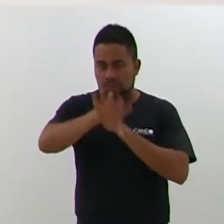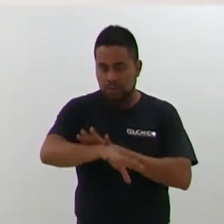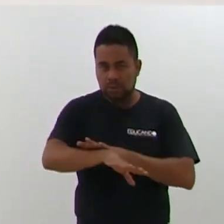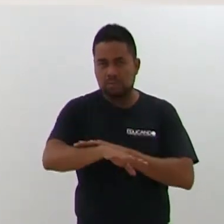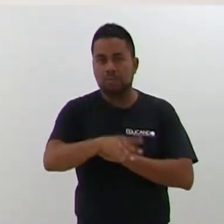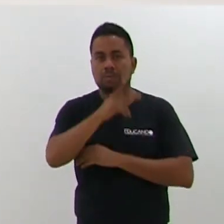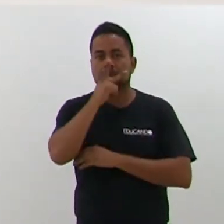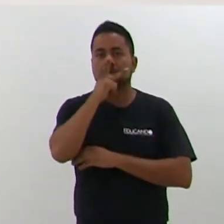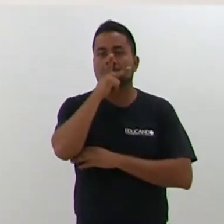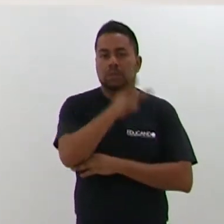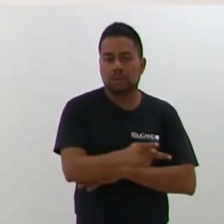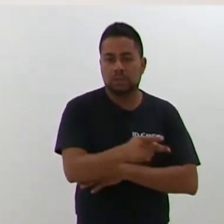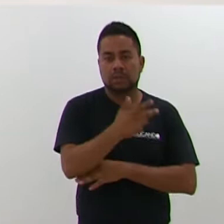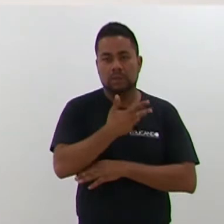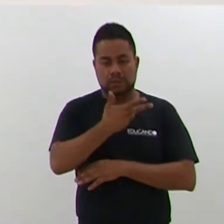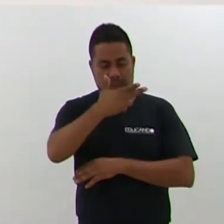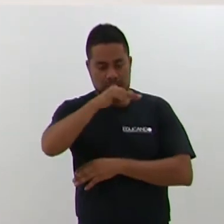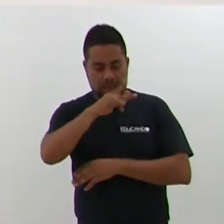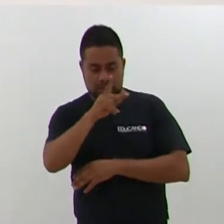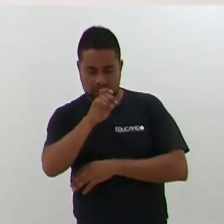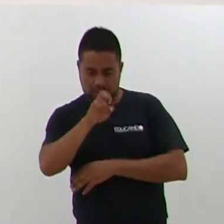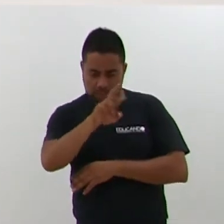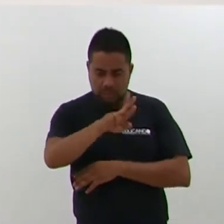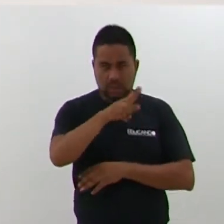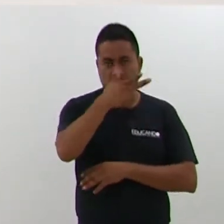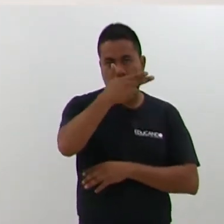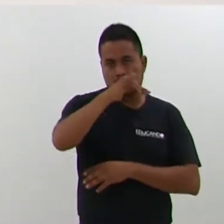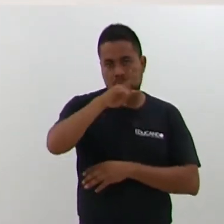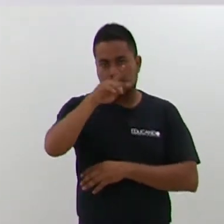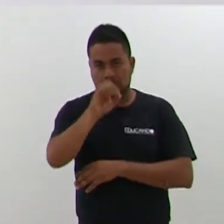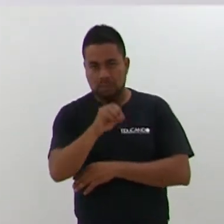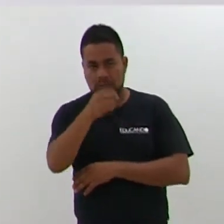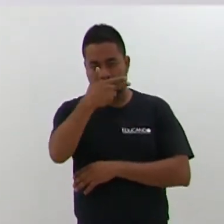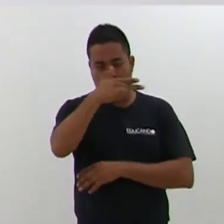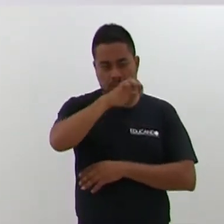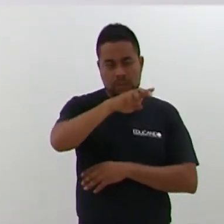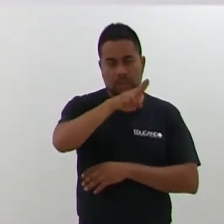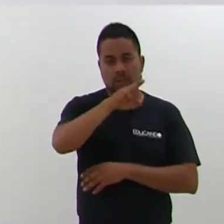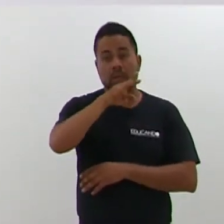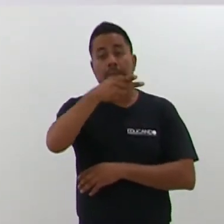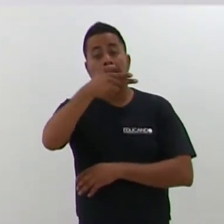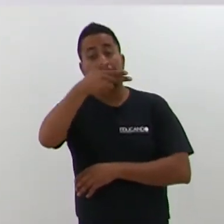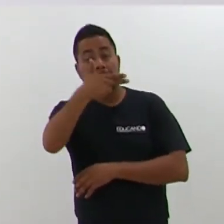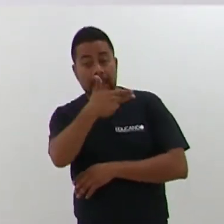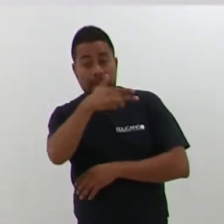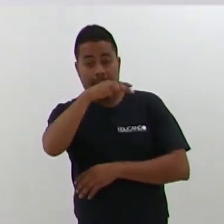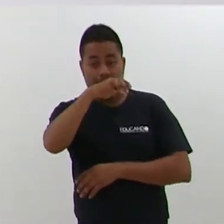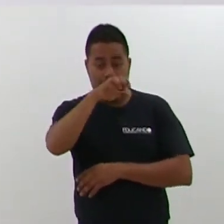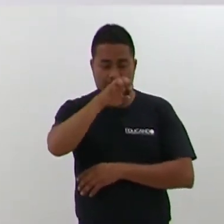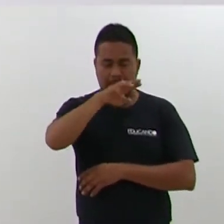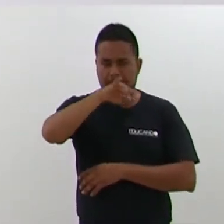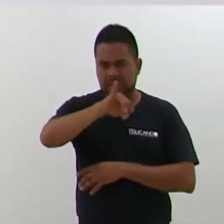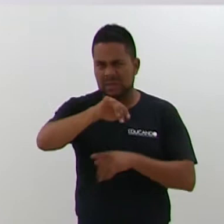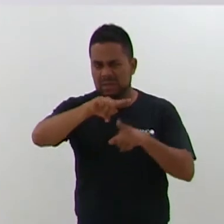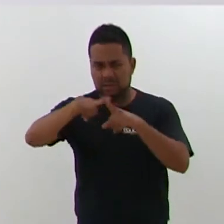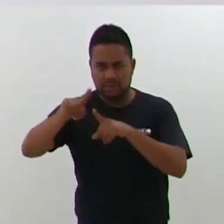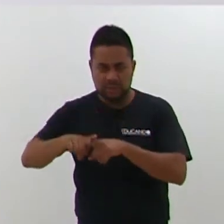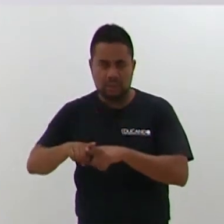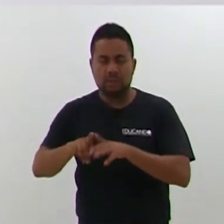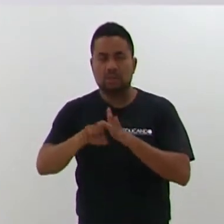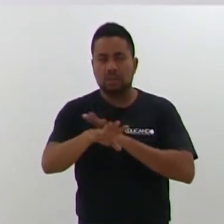con hiper, hipo, hidr, emi y obs se escriben con H. ¿Cuáles son estas palabras? Por